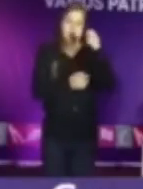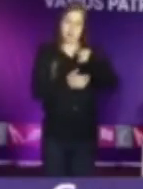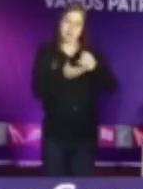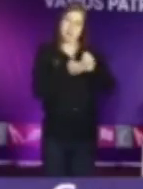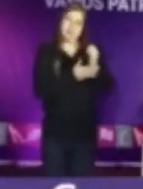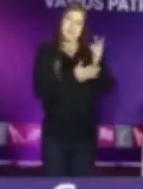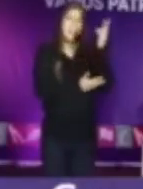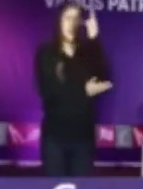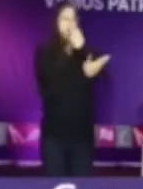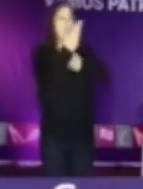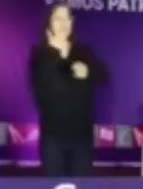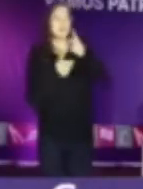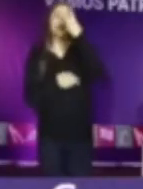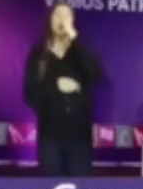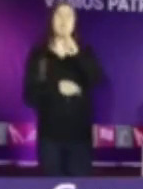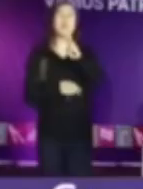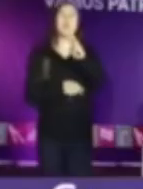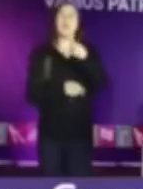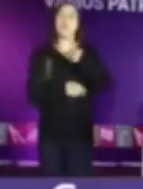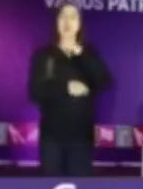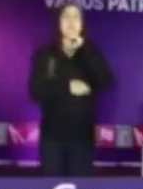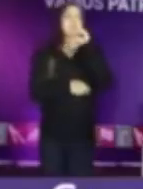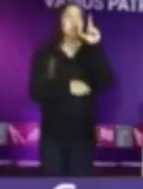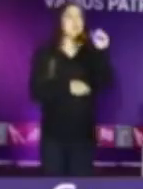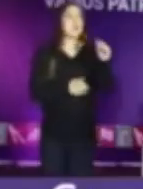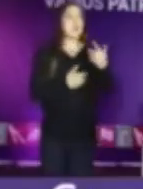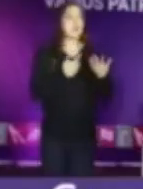a México, después de que me peleé